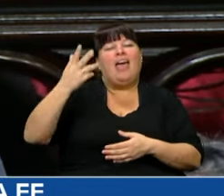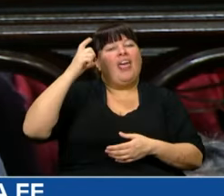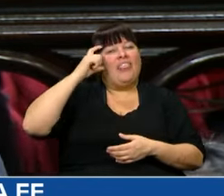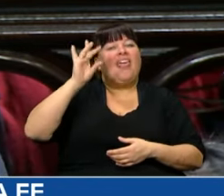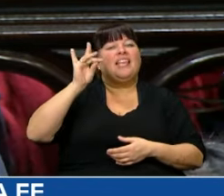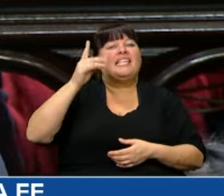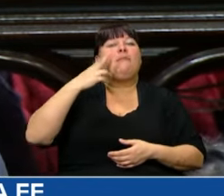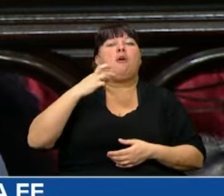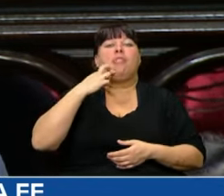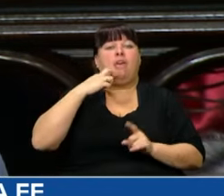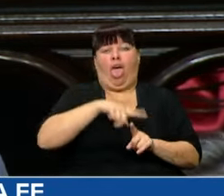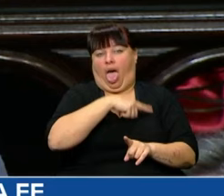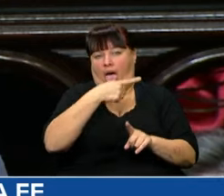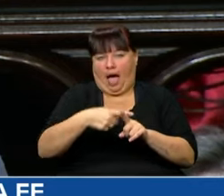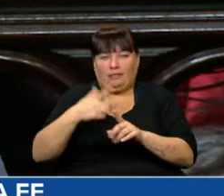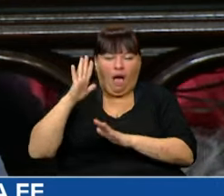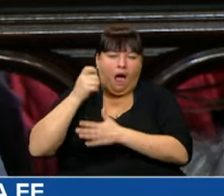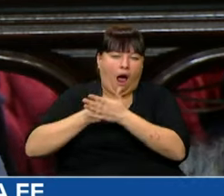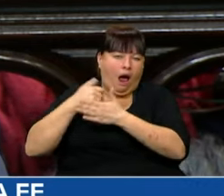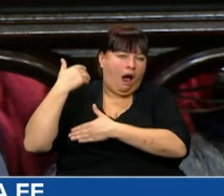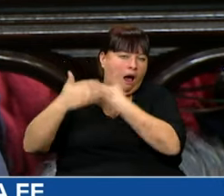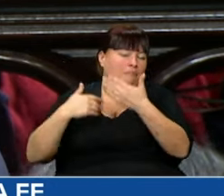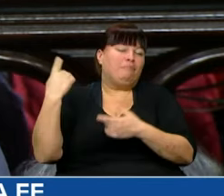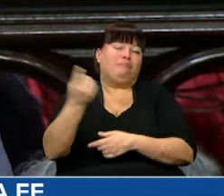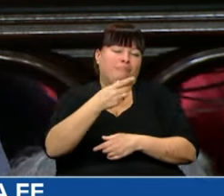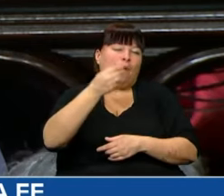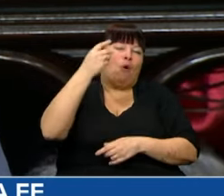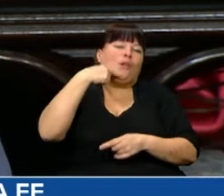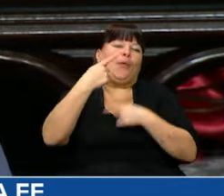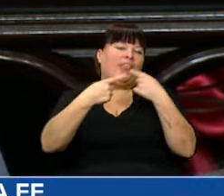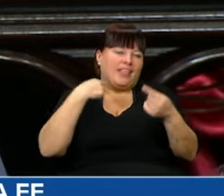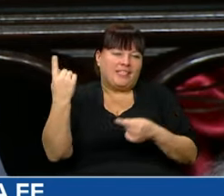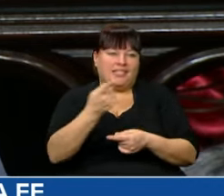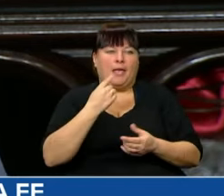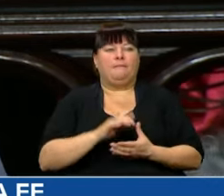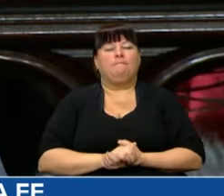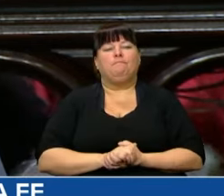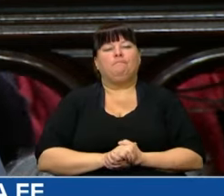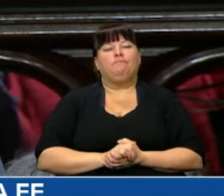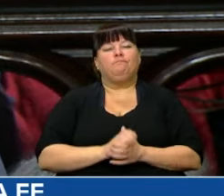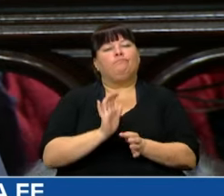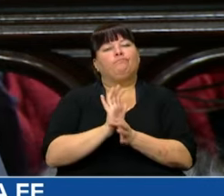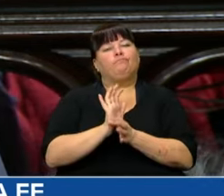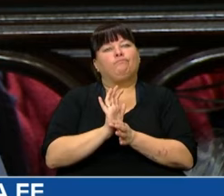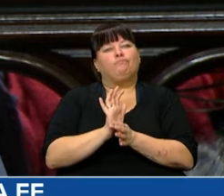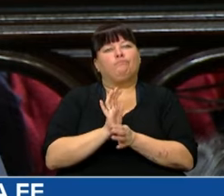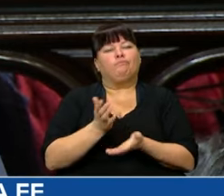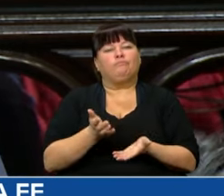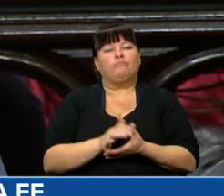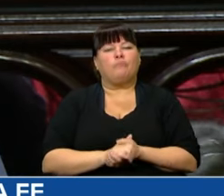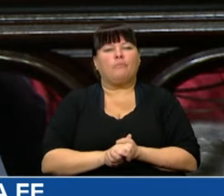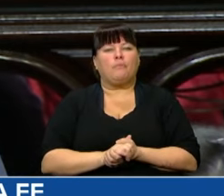10 de diciembre del 2019. Porque se ha dicho en más de una oportunidad que